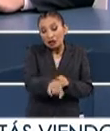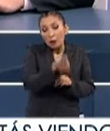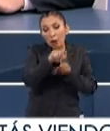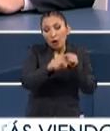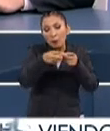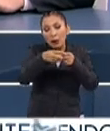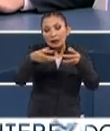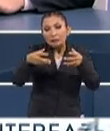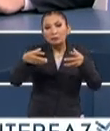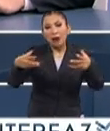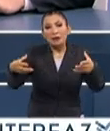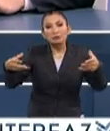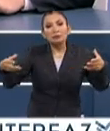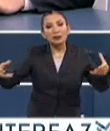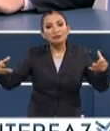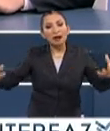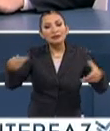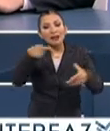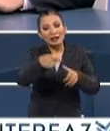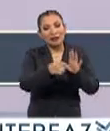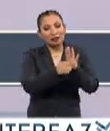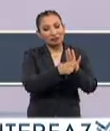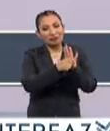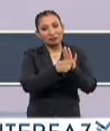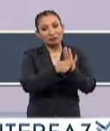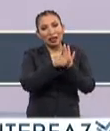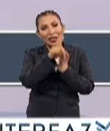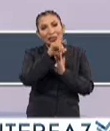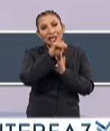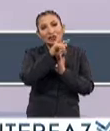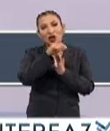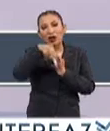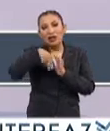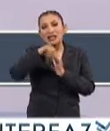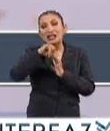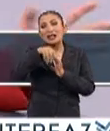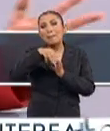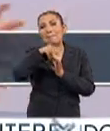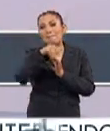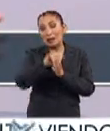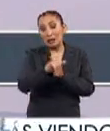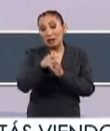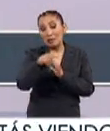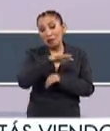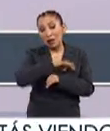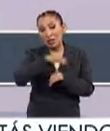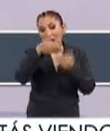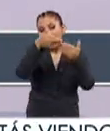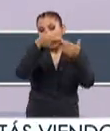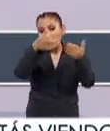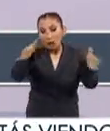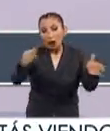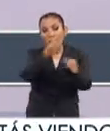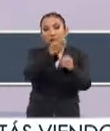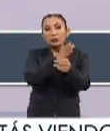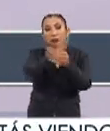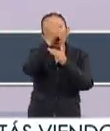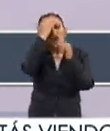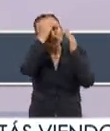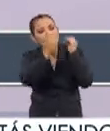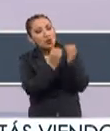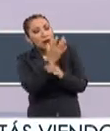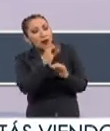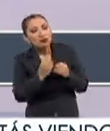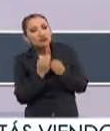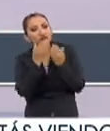vaya multiplicando, que este sello discográfico NIMBY pues facilite, abra caminos para el conocimiento de